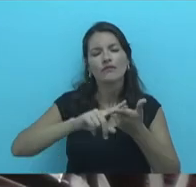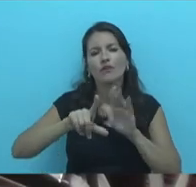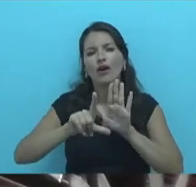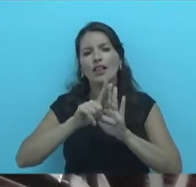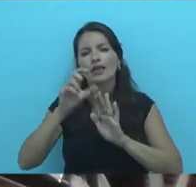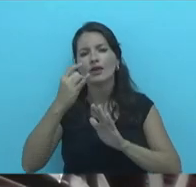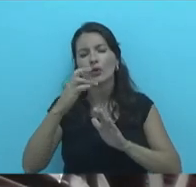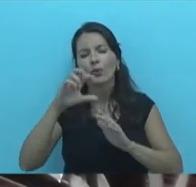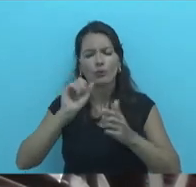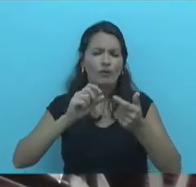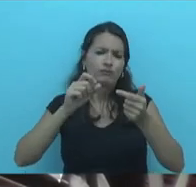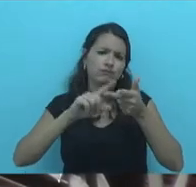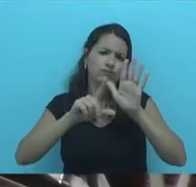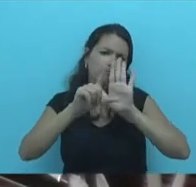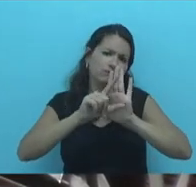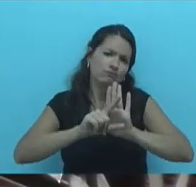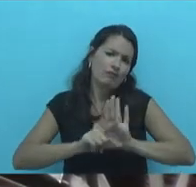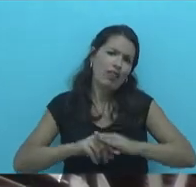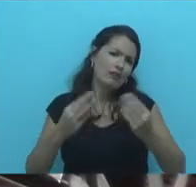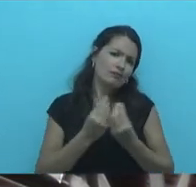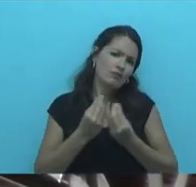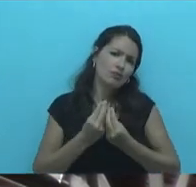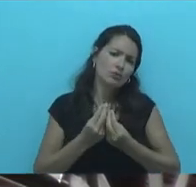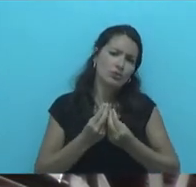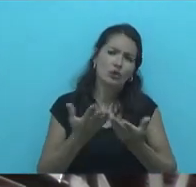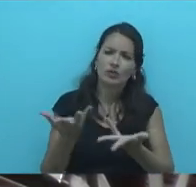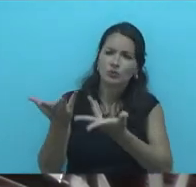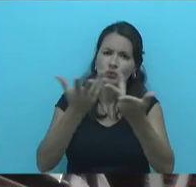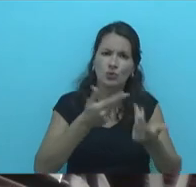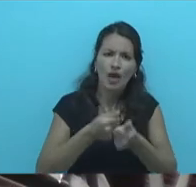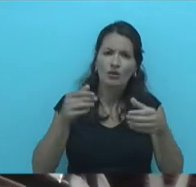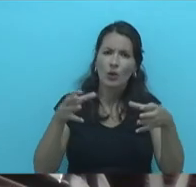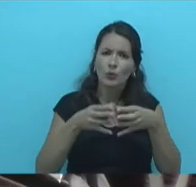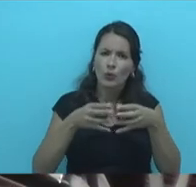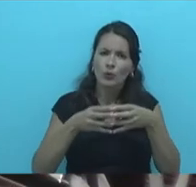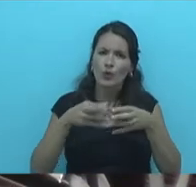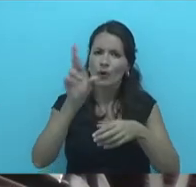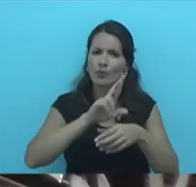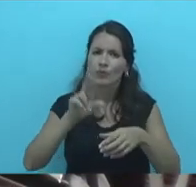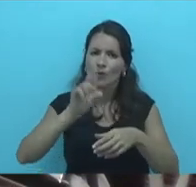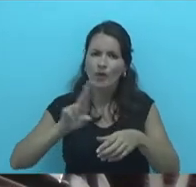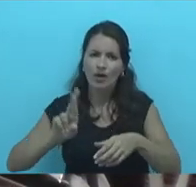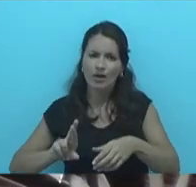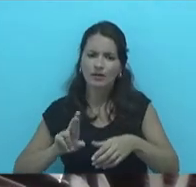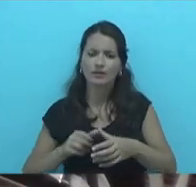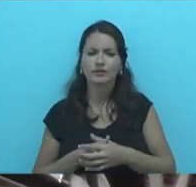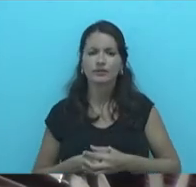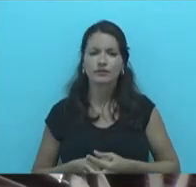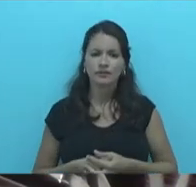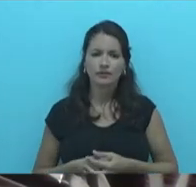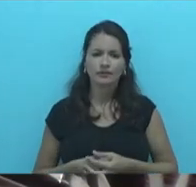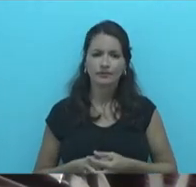que de alguna manera se dieron porque en las cámaras, y sobre todo en la Cámara de